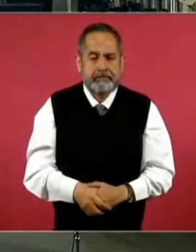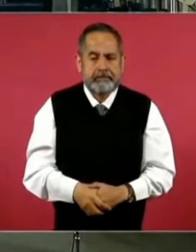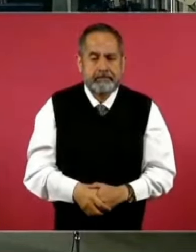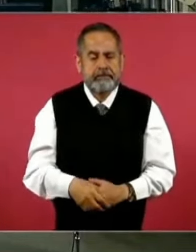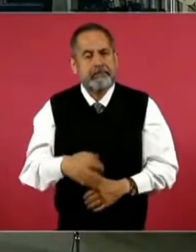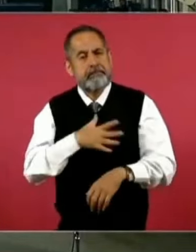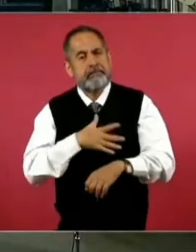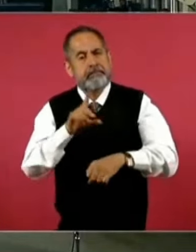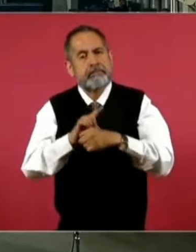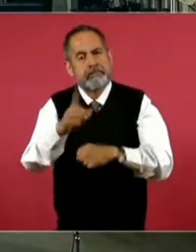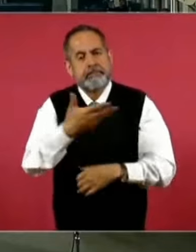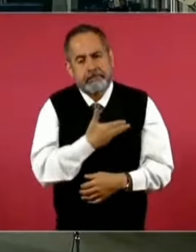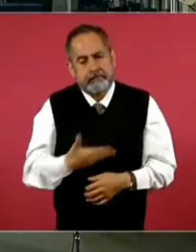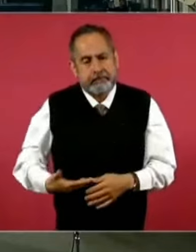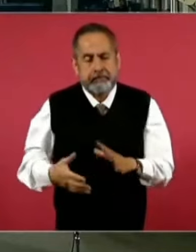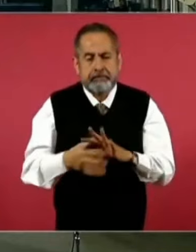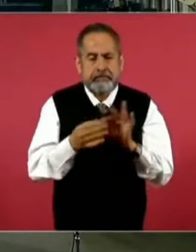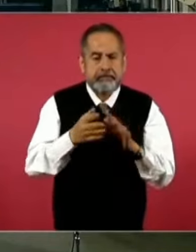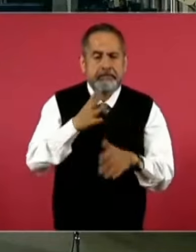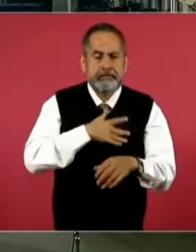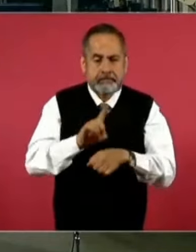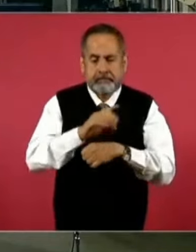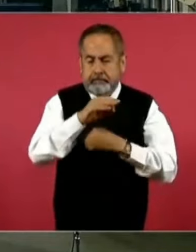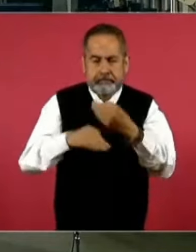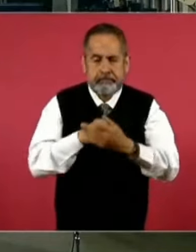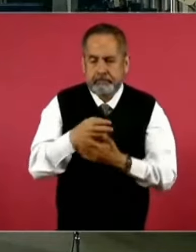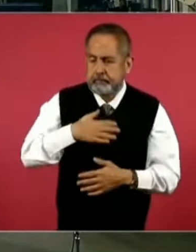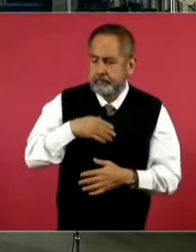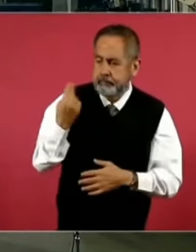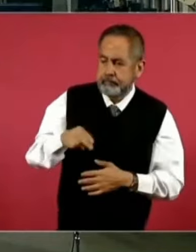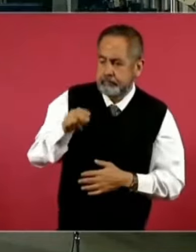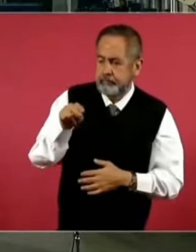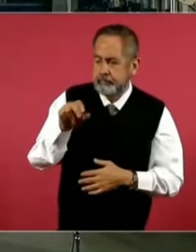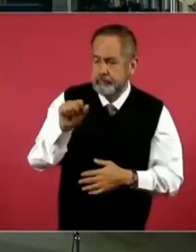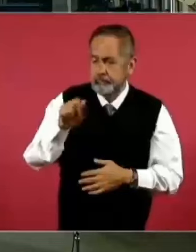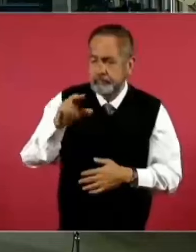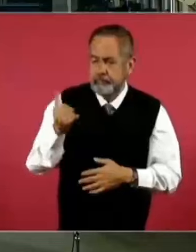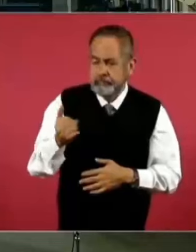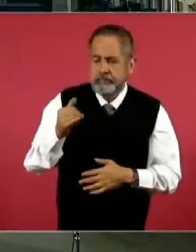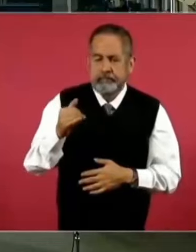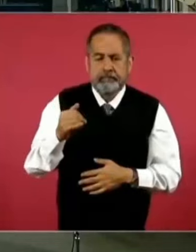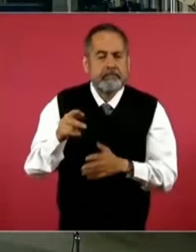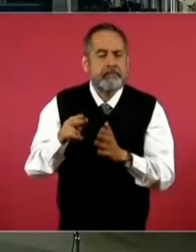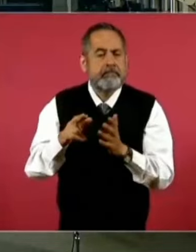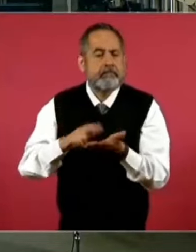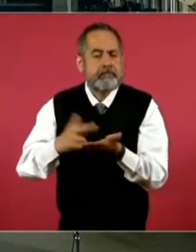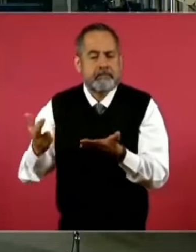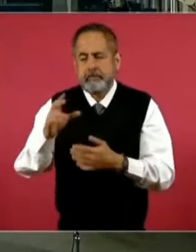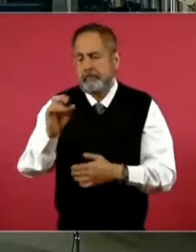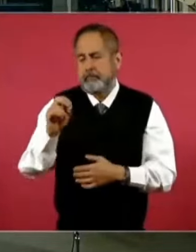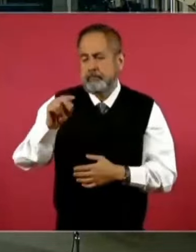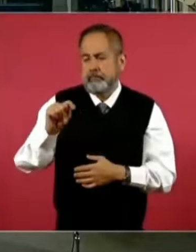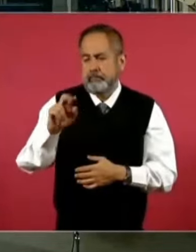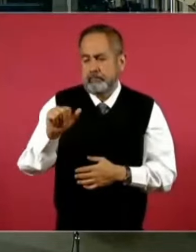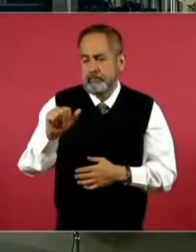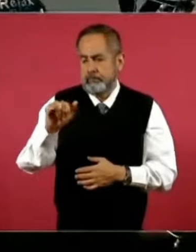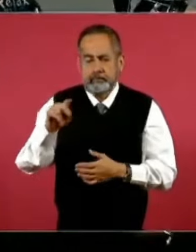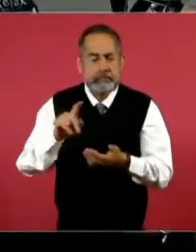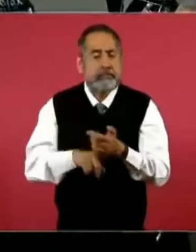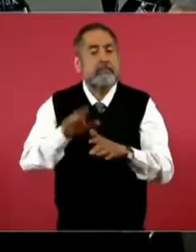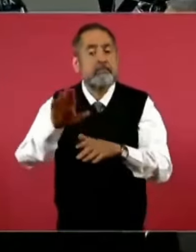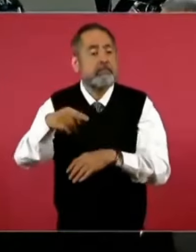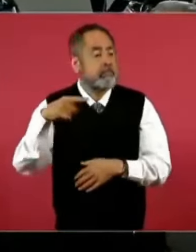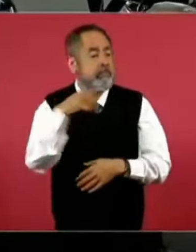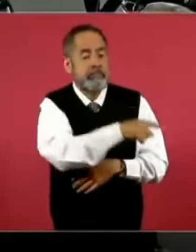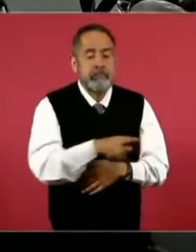Buenos días, presidente. Buenos días a todas y a todos. Nancy Flores de la revista Contralínea. Presidente, en el Tribunal Federal de Justicia